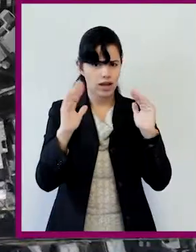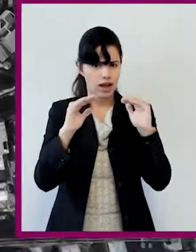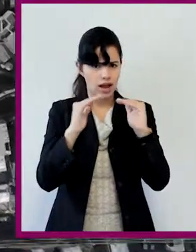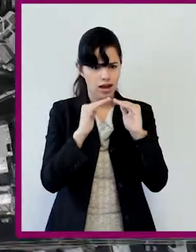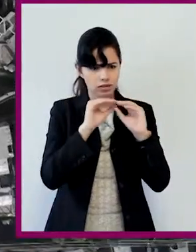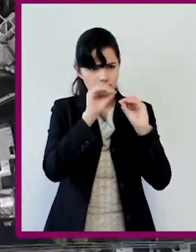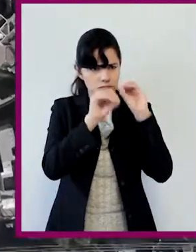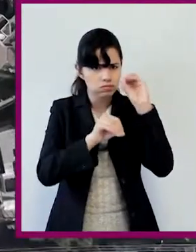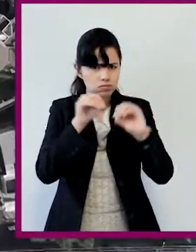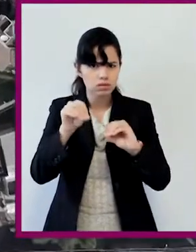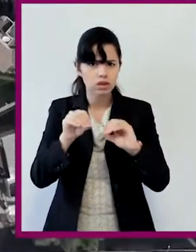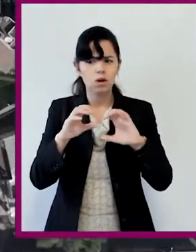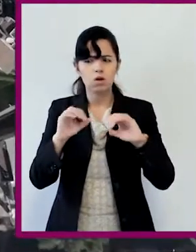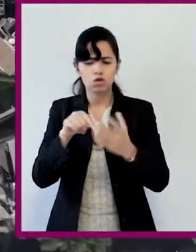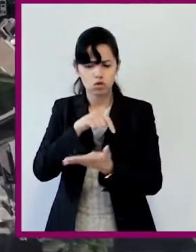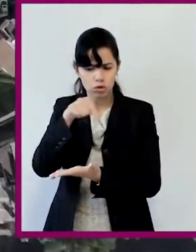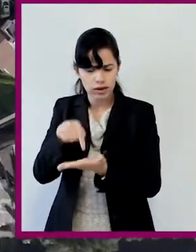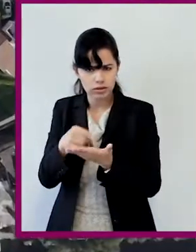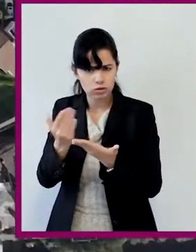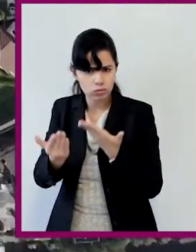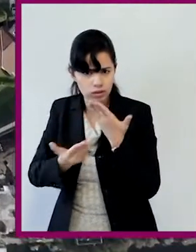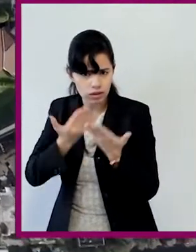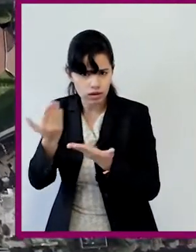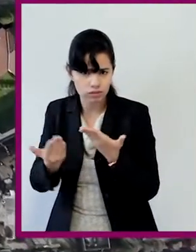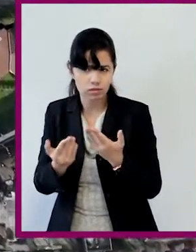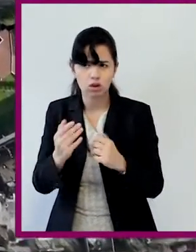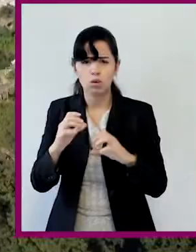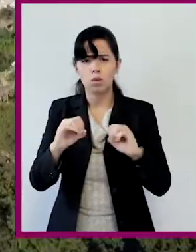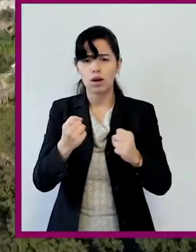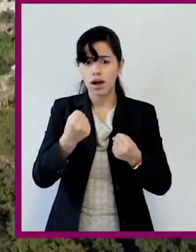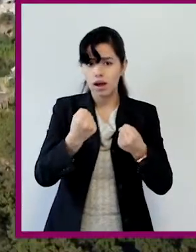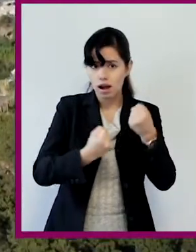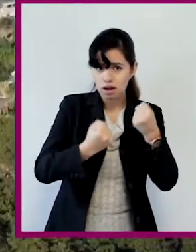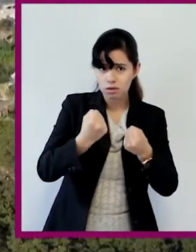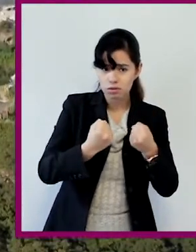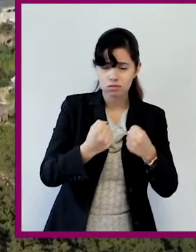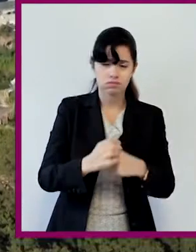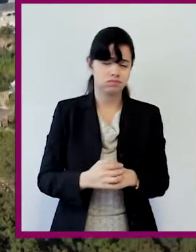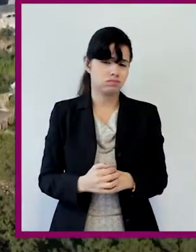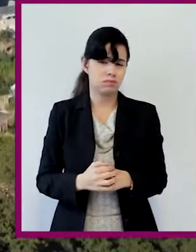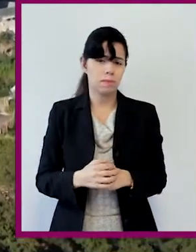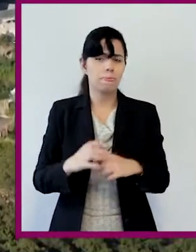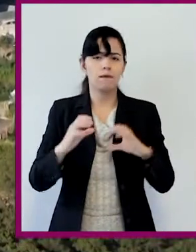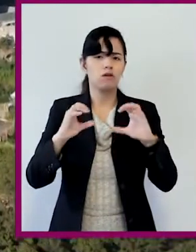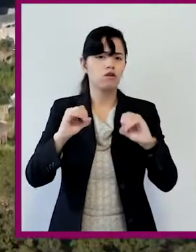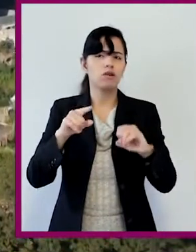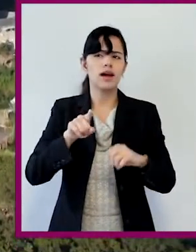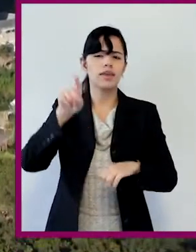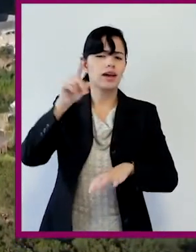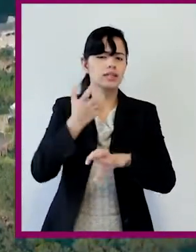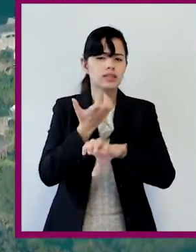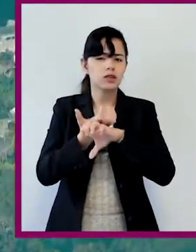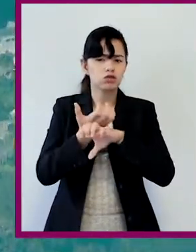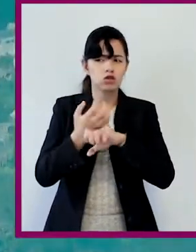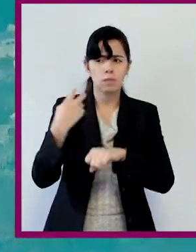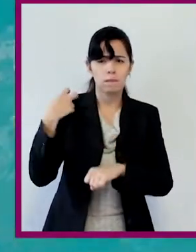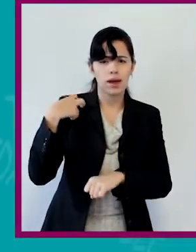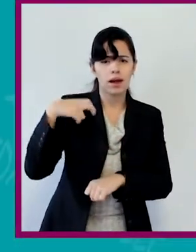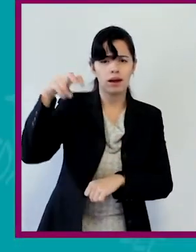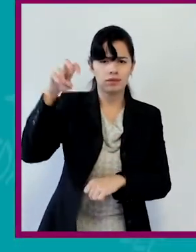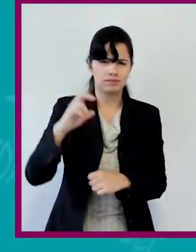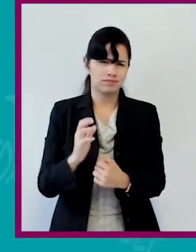Por supuesto que no va a viajar a los Estados Unidos si no es de mojado a trabajar, pero como